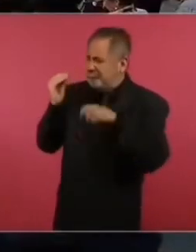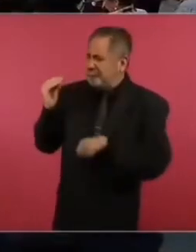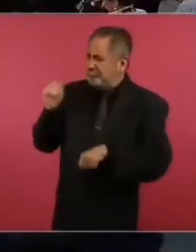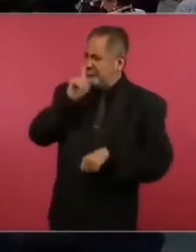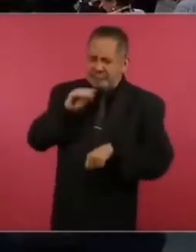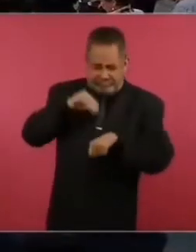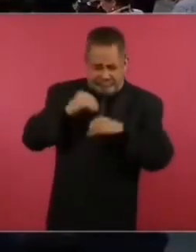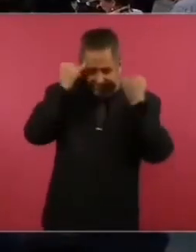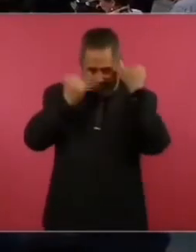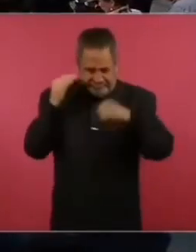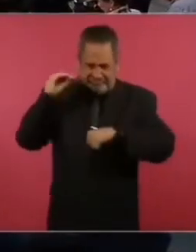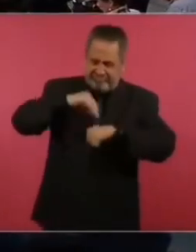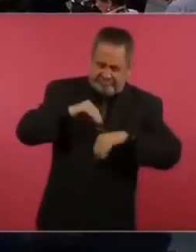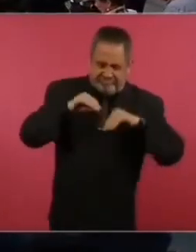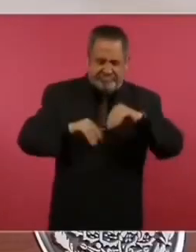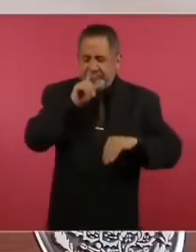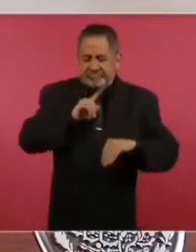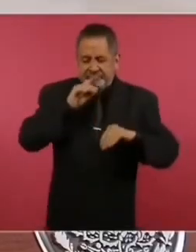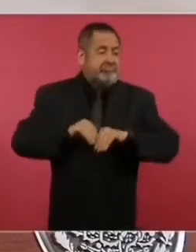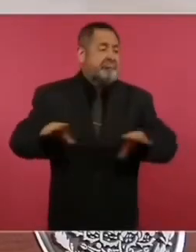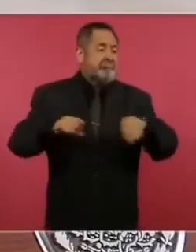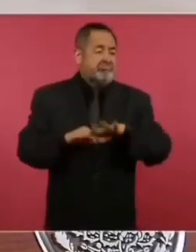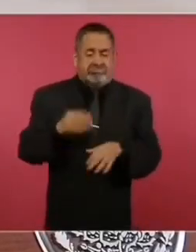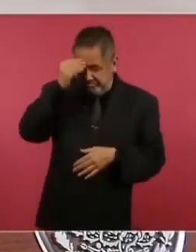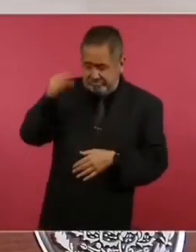si calumnian?